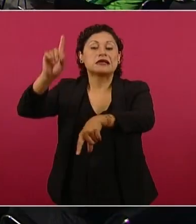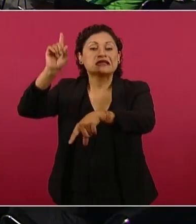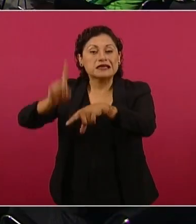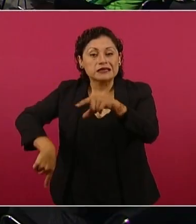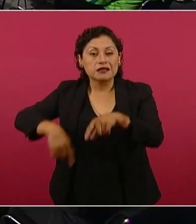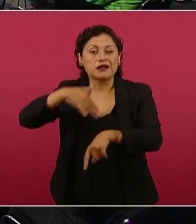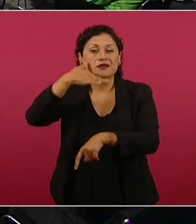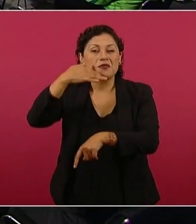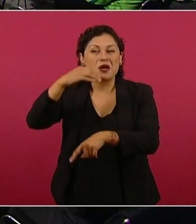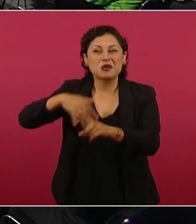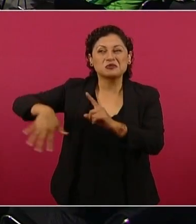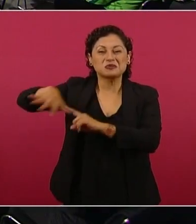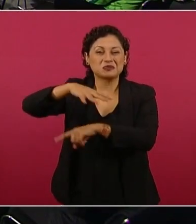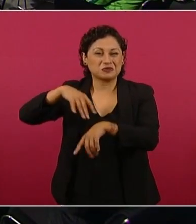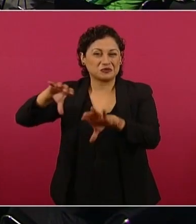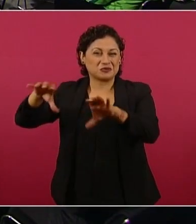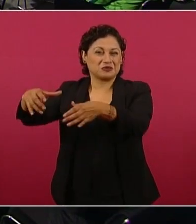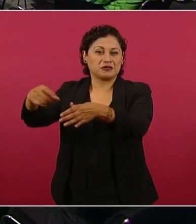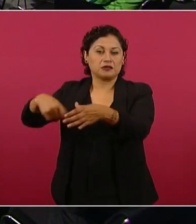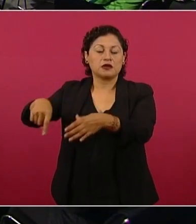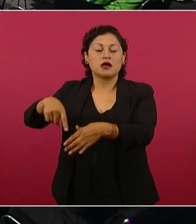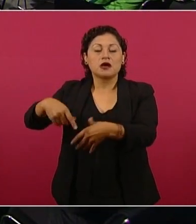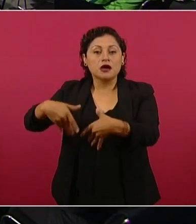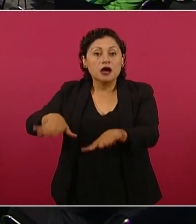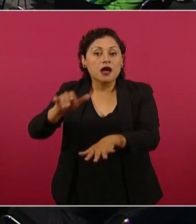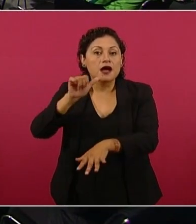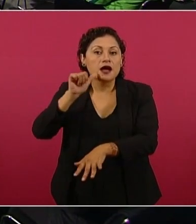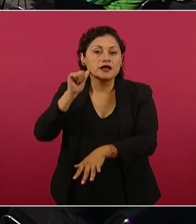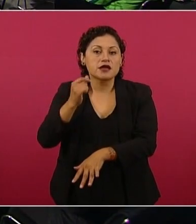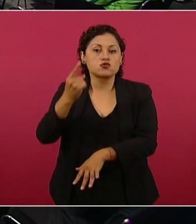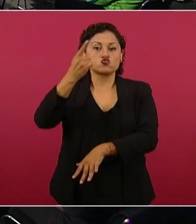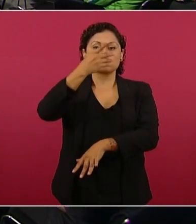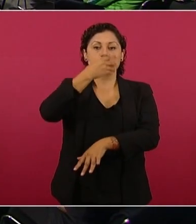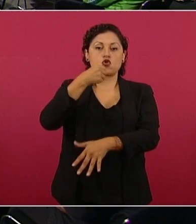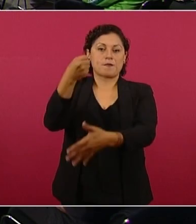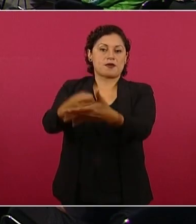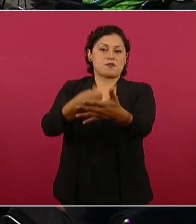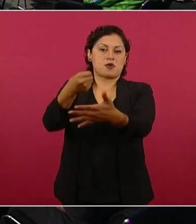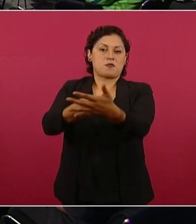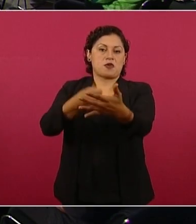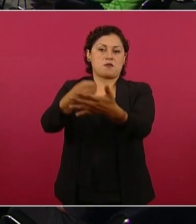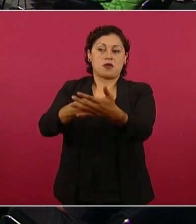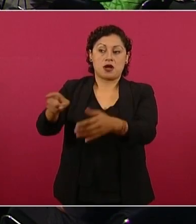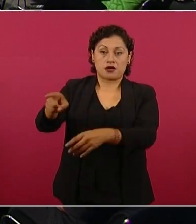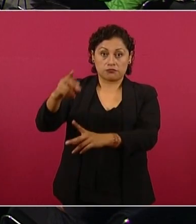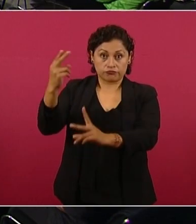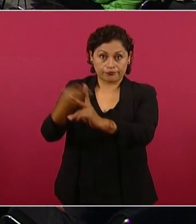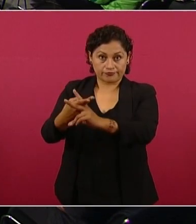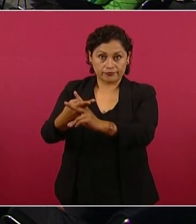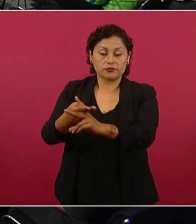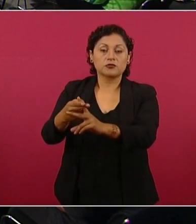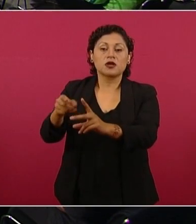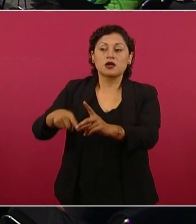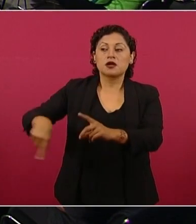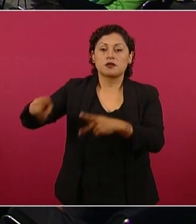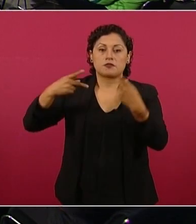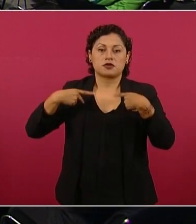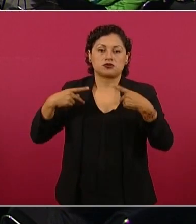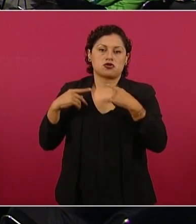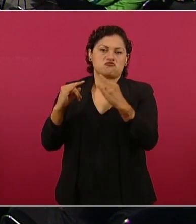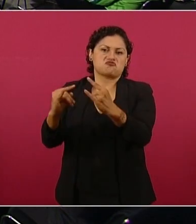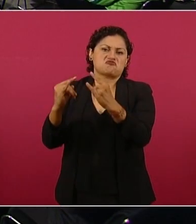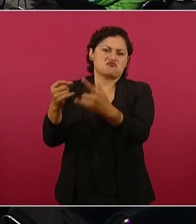Incluso ayer hubo un asesinato de uno de estos activistas, están en plantón, porque dicen que es un relleno que